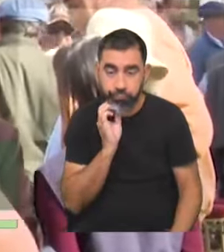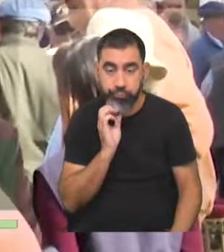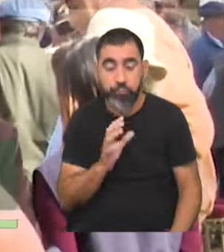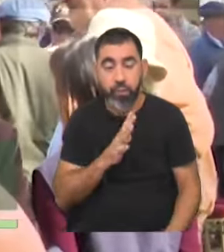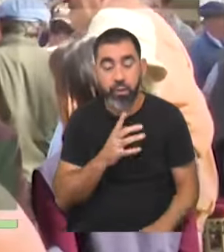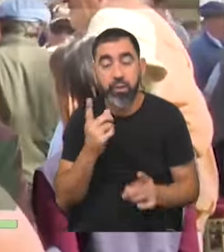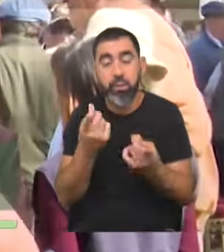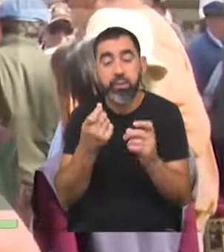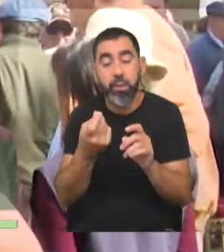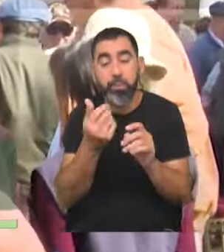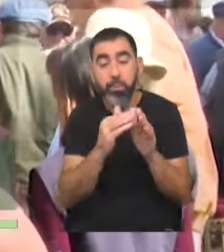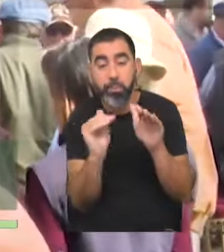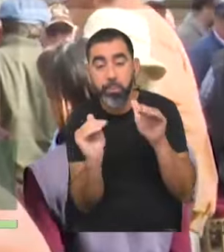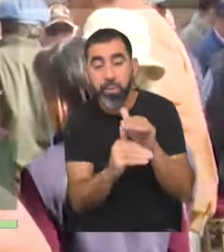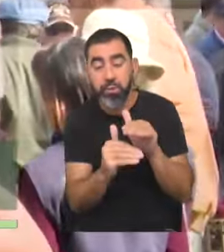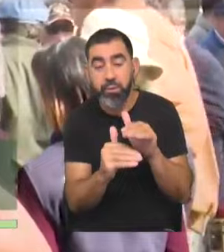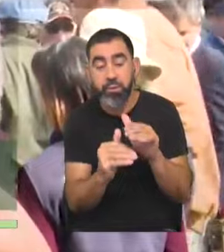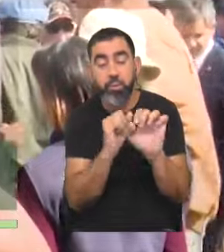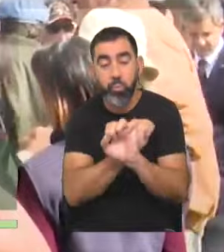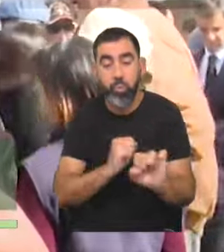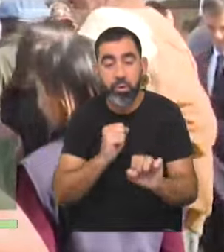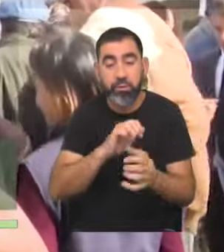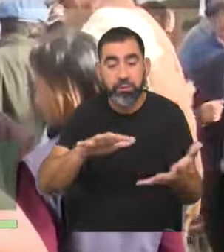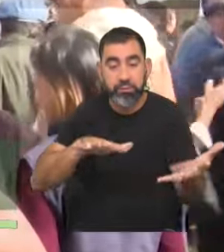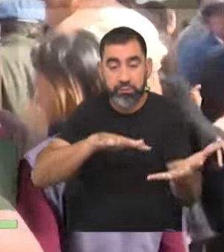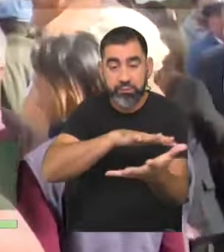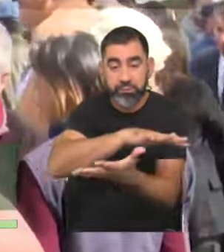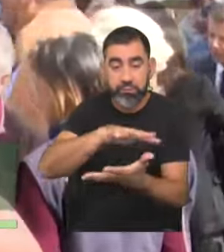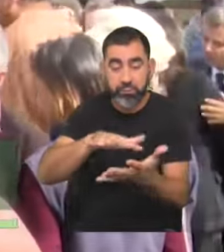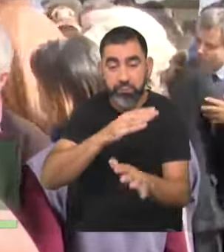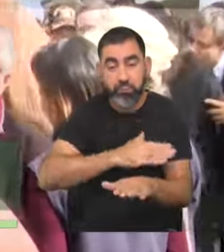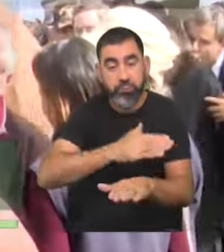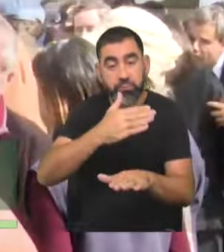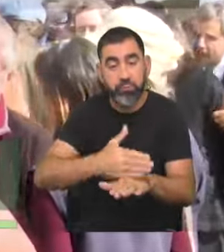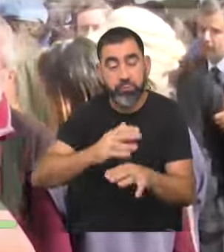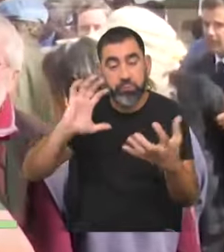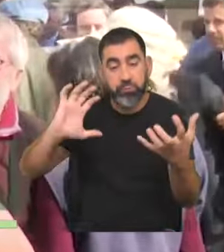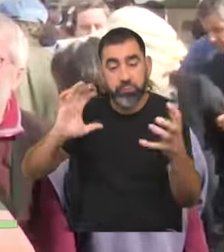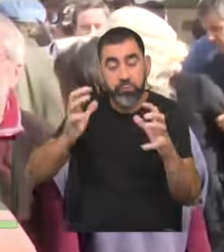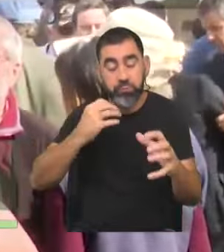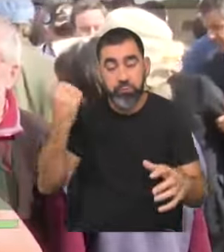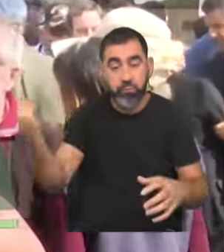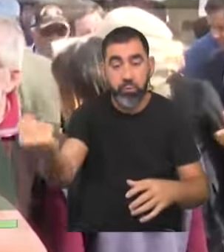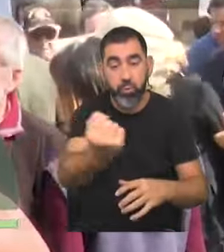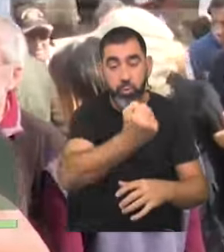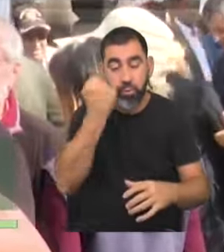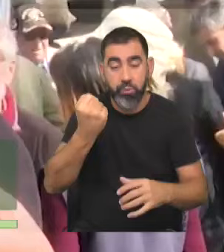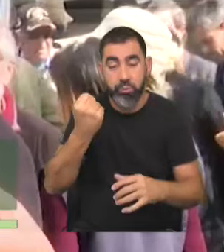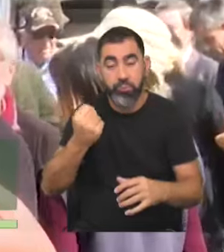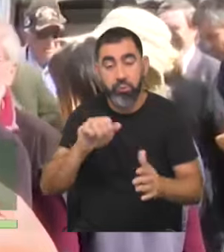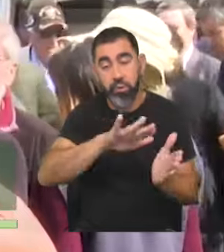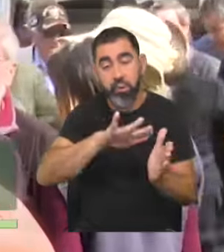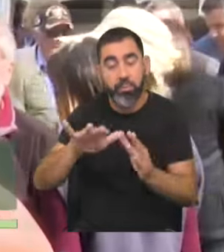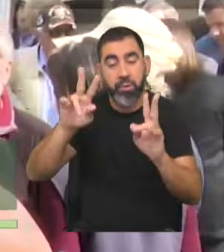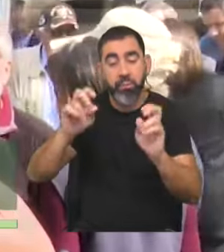contingencial que nos permitan enfrentar estas situaciones de impacto del del clima extremo que van más allá de